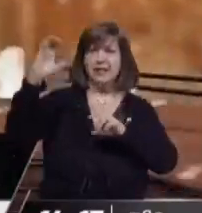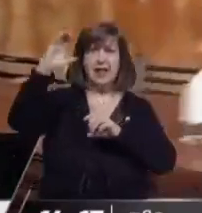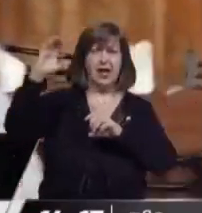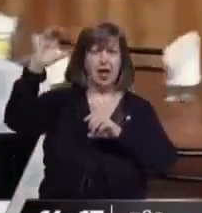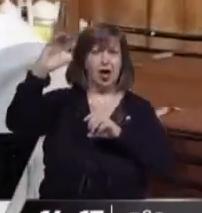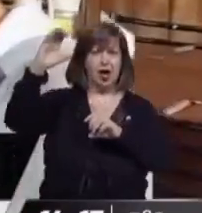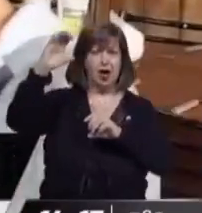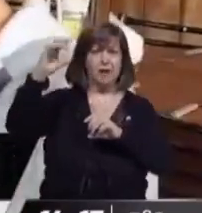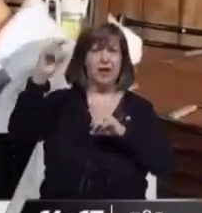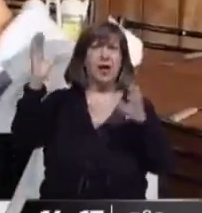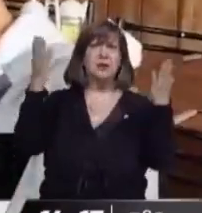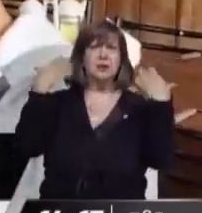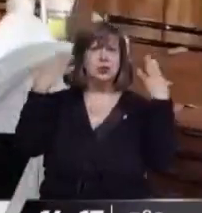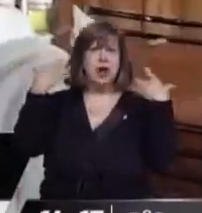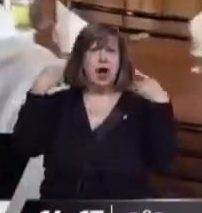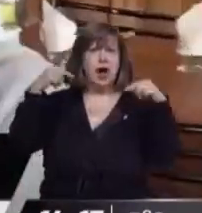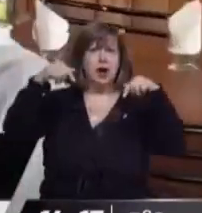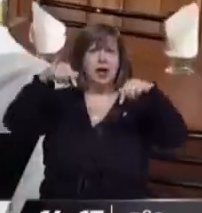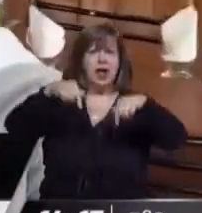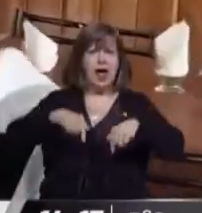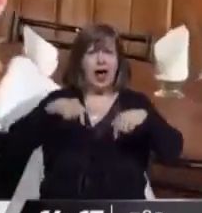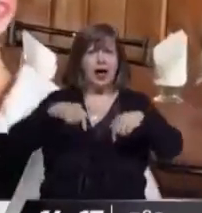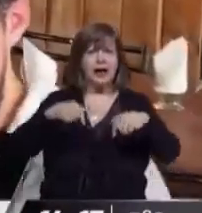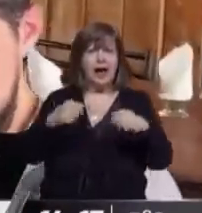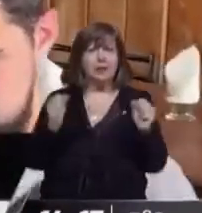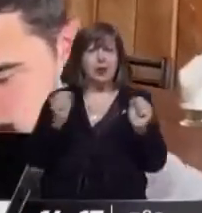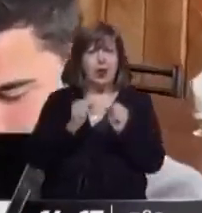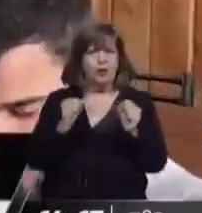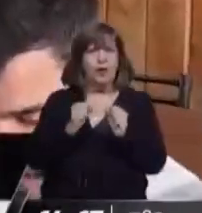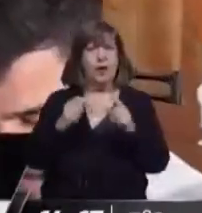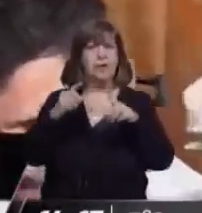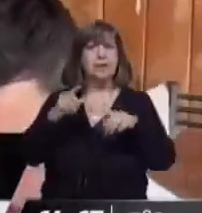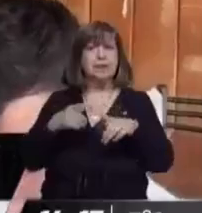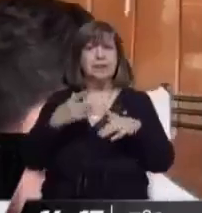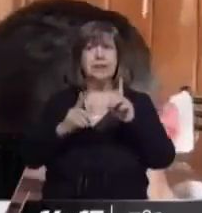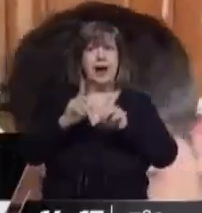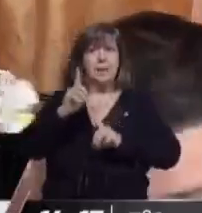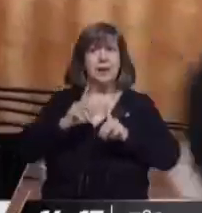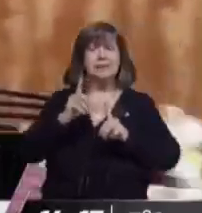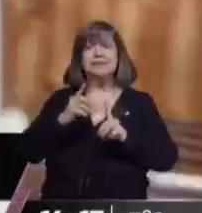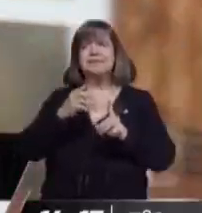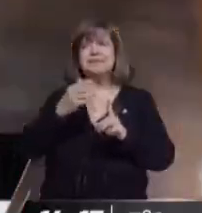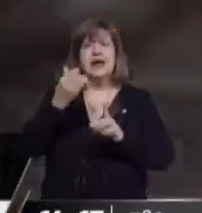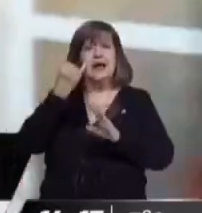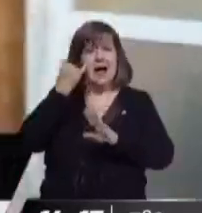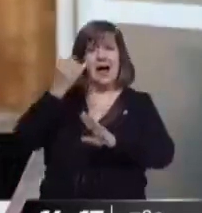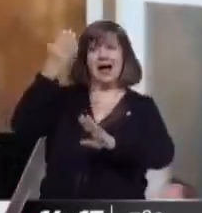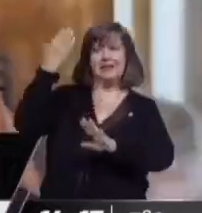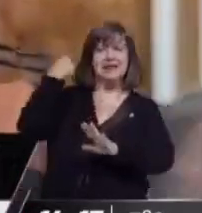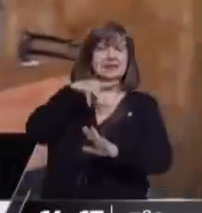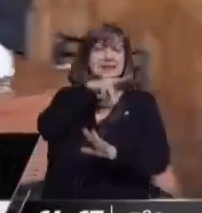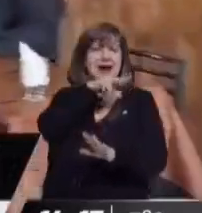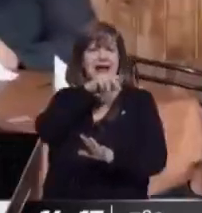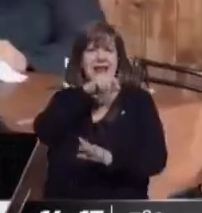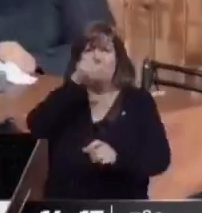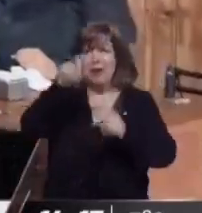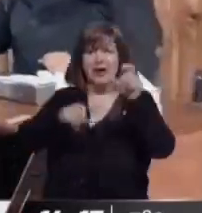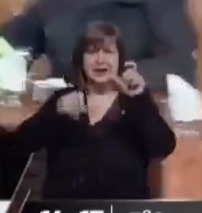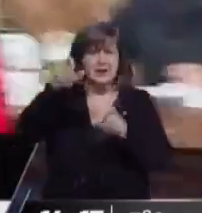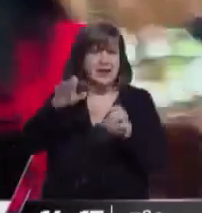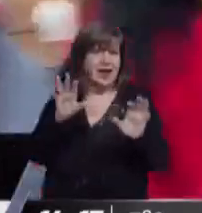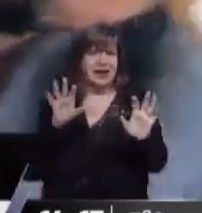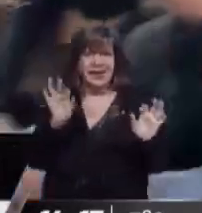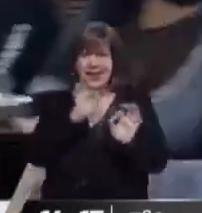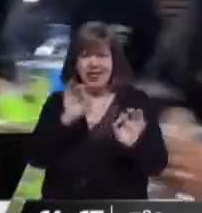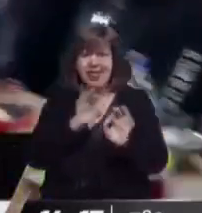oscuridad de repente cuando la vida se queda absolutamente de cierta que tiene su belleza obviamente pero claro esta gente vive de esto